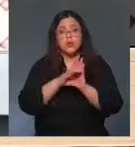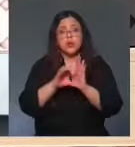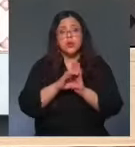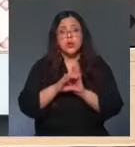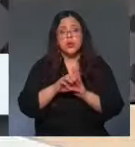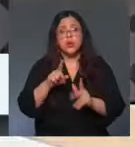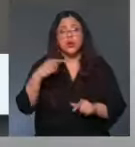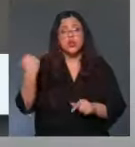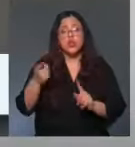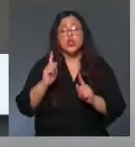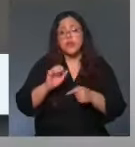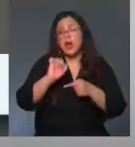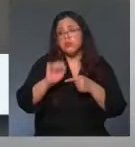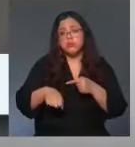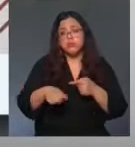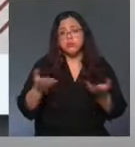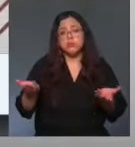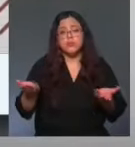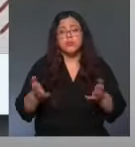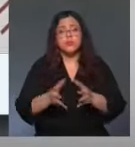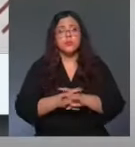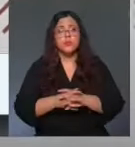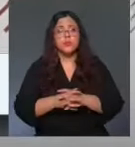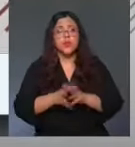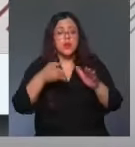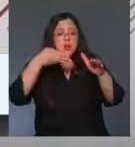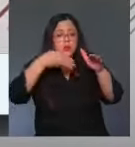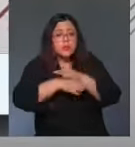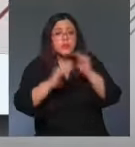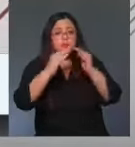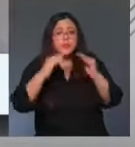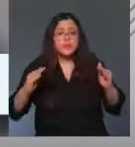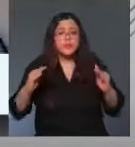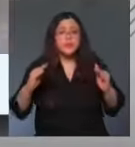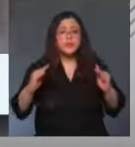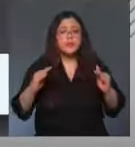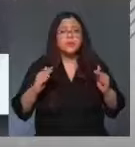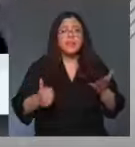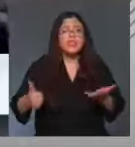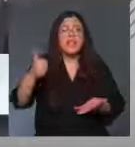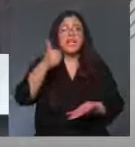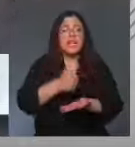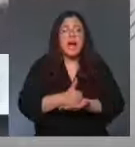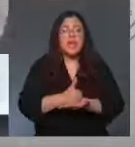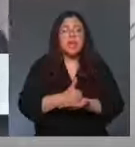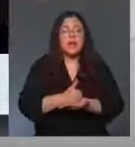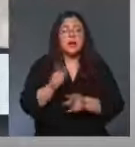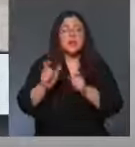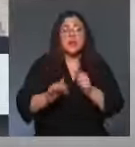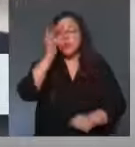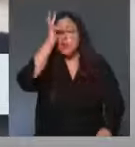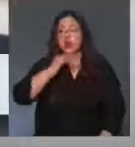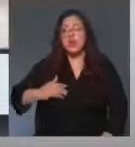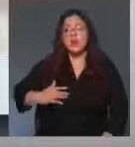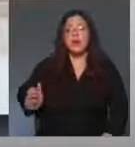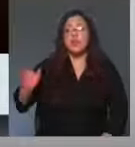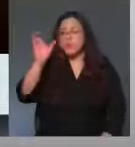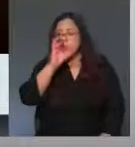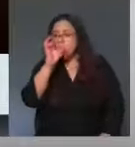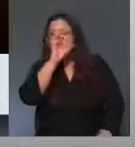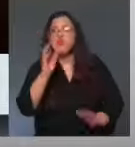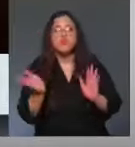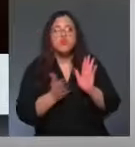que aceptar de candidato. Allanaron temprano la casa del edil socialista, funcionarios de la PDI que buscaban